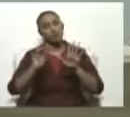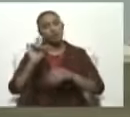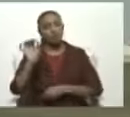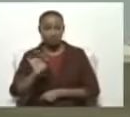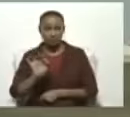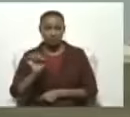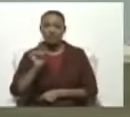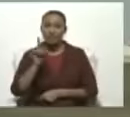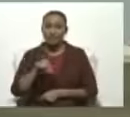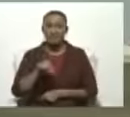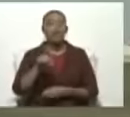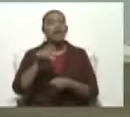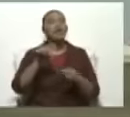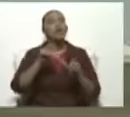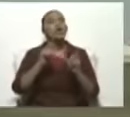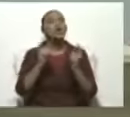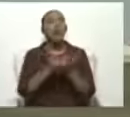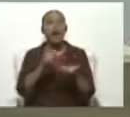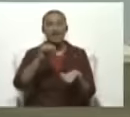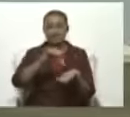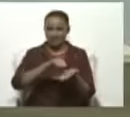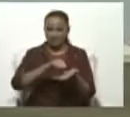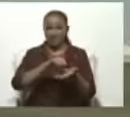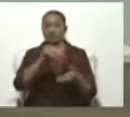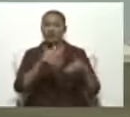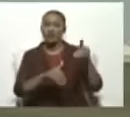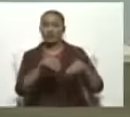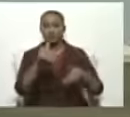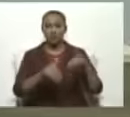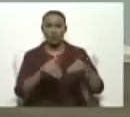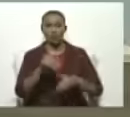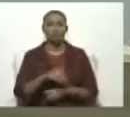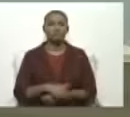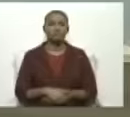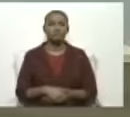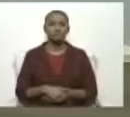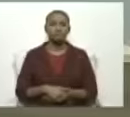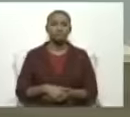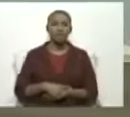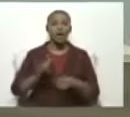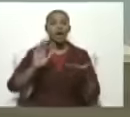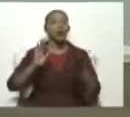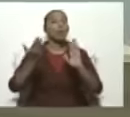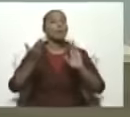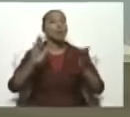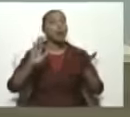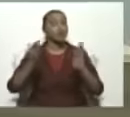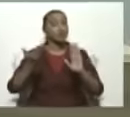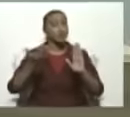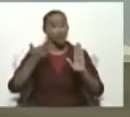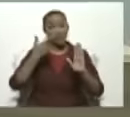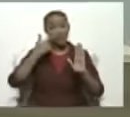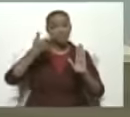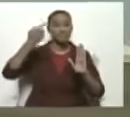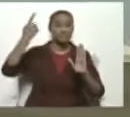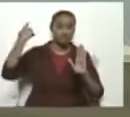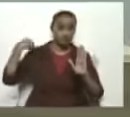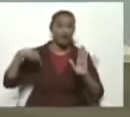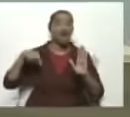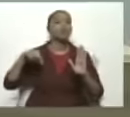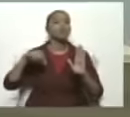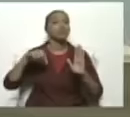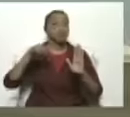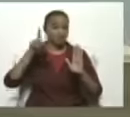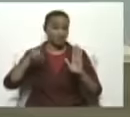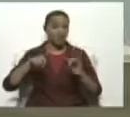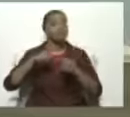importante. Tuvimos 400 centros más que el último simulacro del referendo consultivo y 1000 mesas